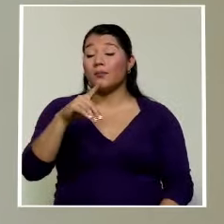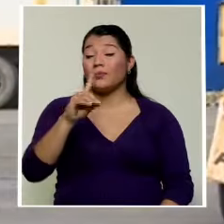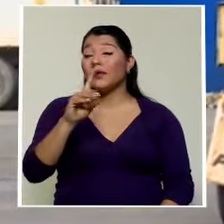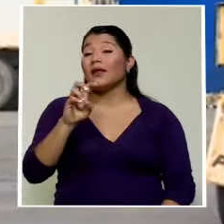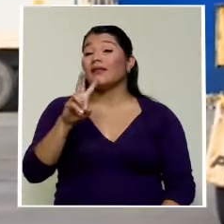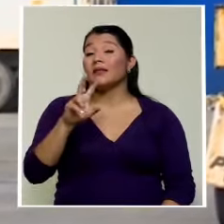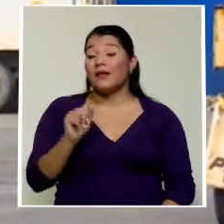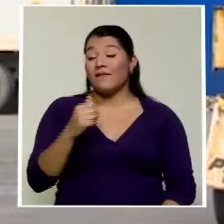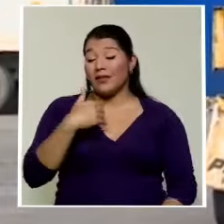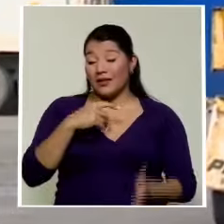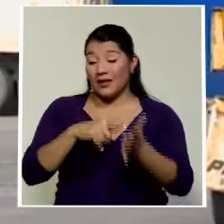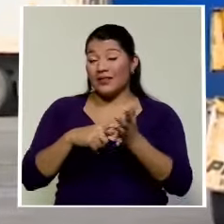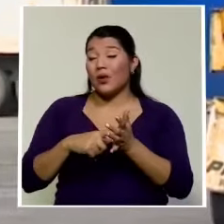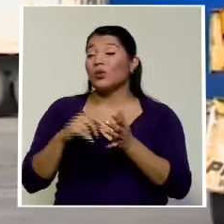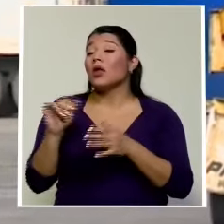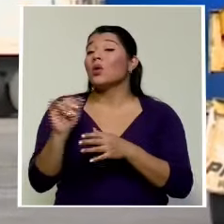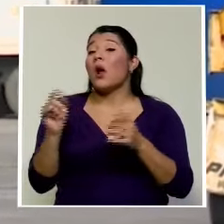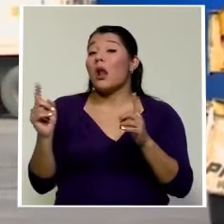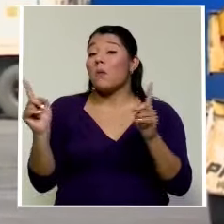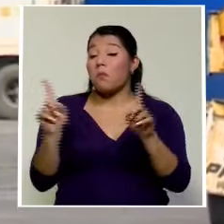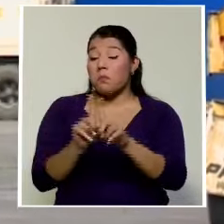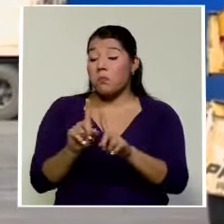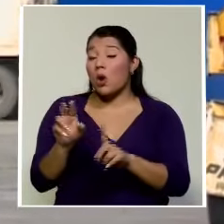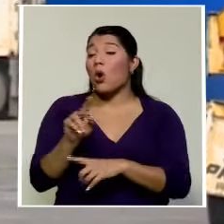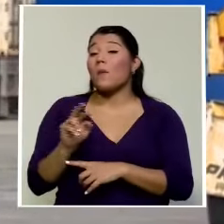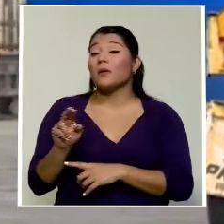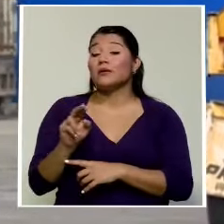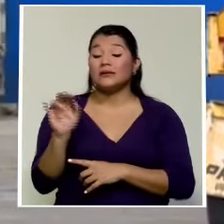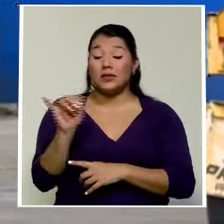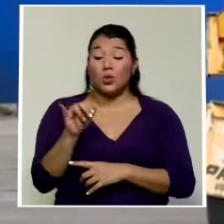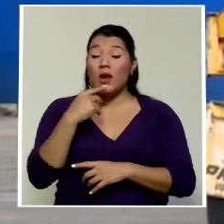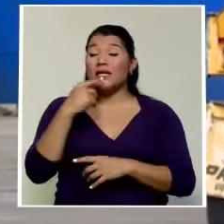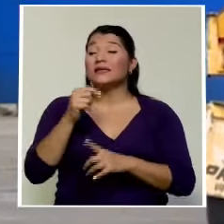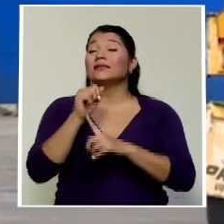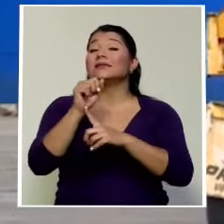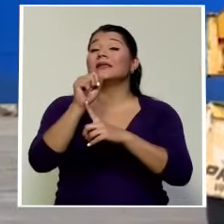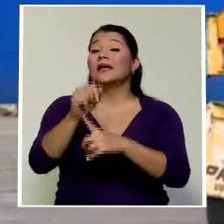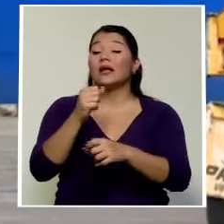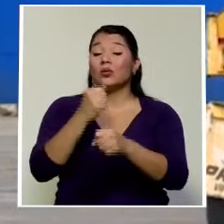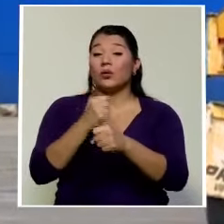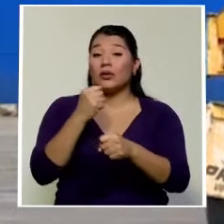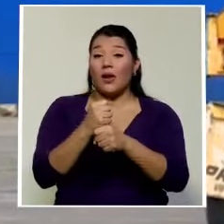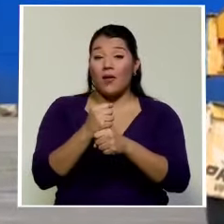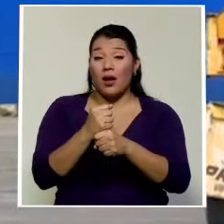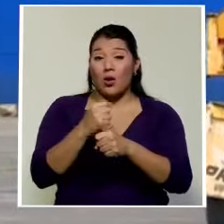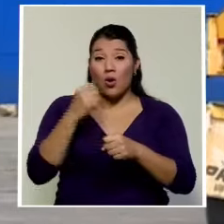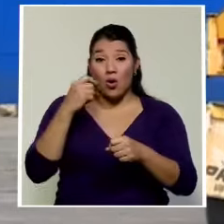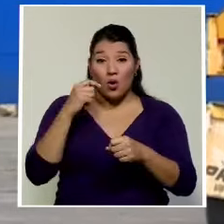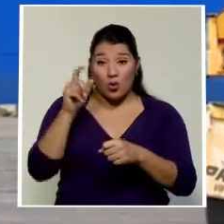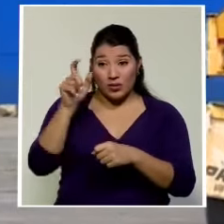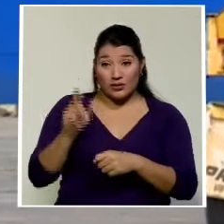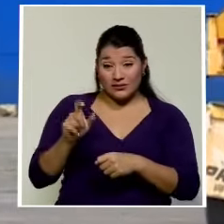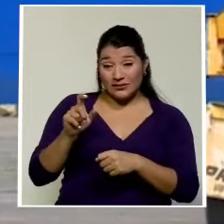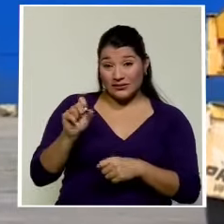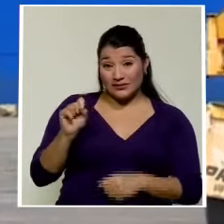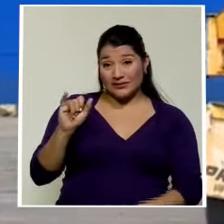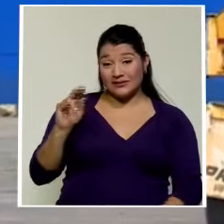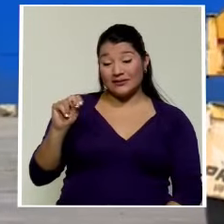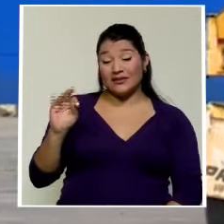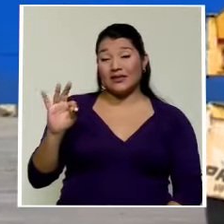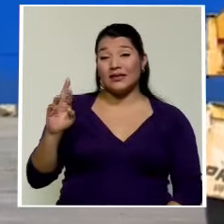ley. Centeno también explicó que el embargo que realizó el Sindicato de Trabajadores de Habdeba, reconocido como Sintrahab, a